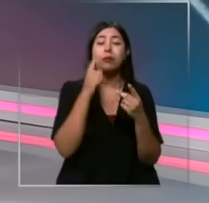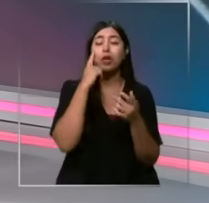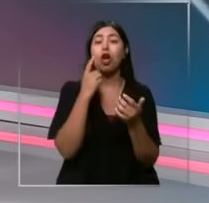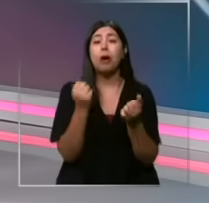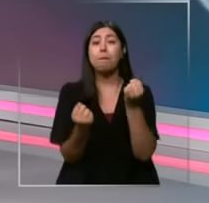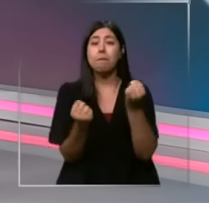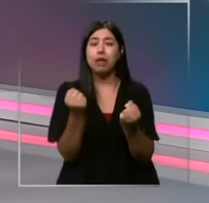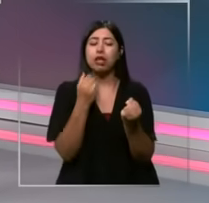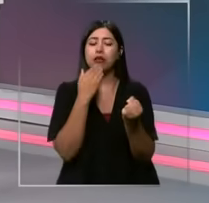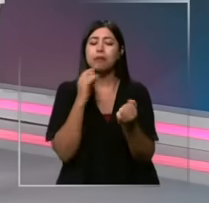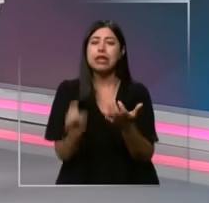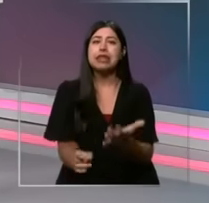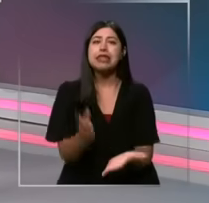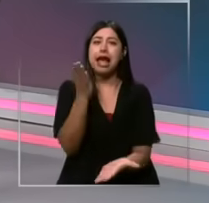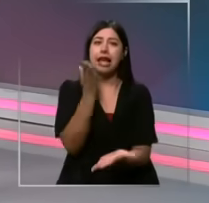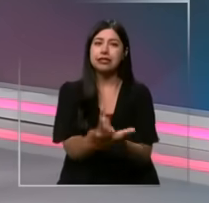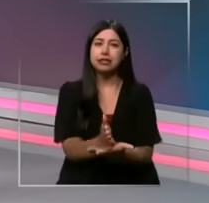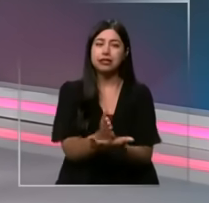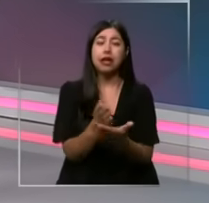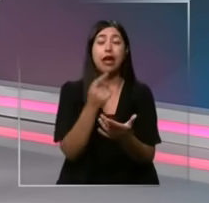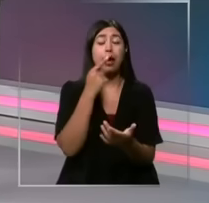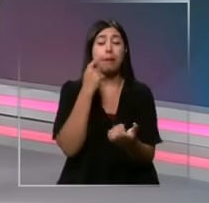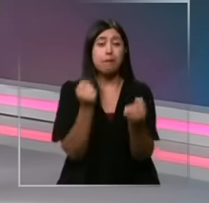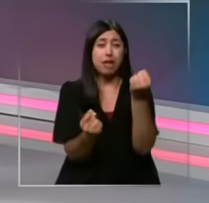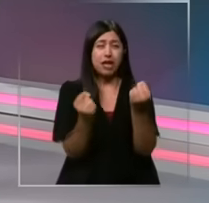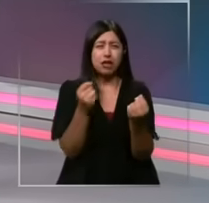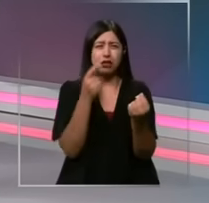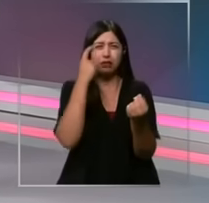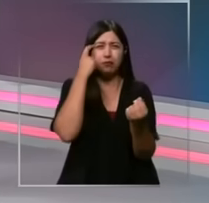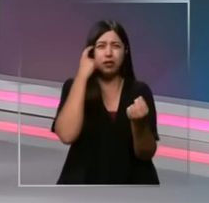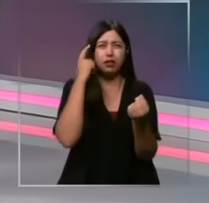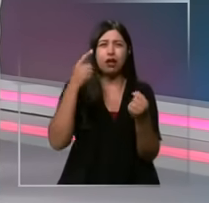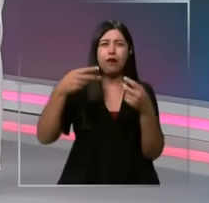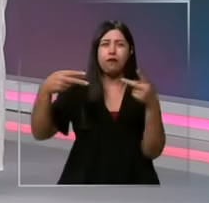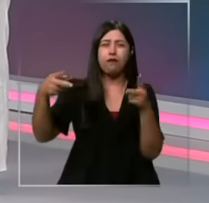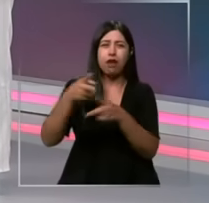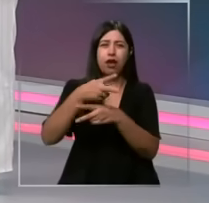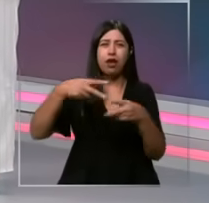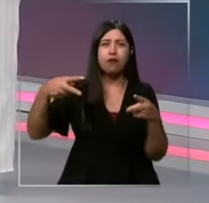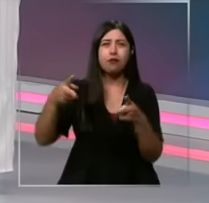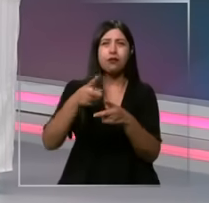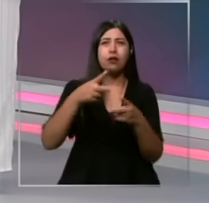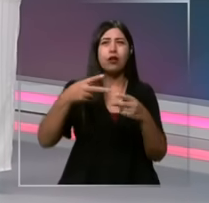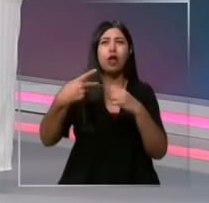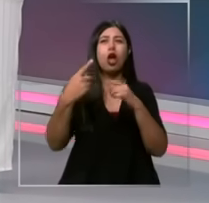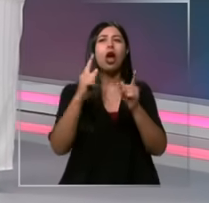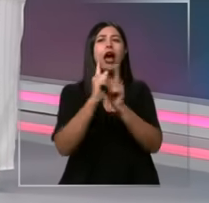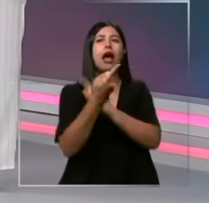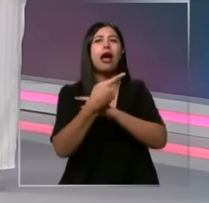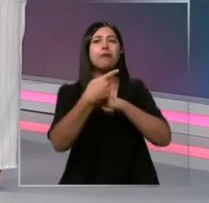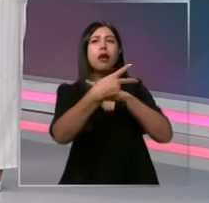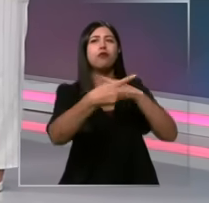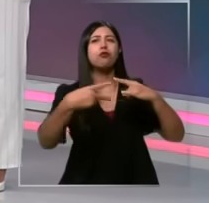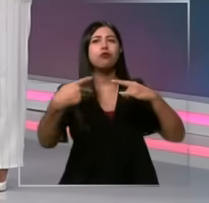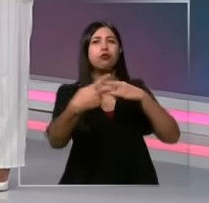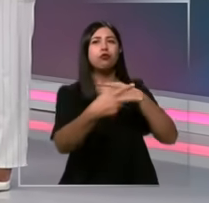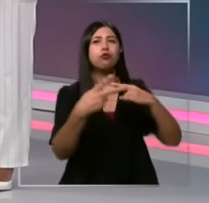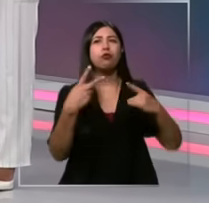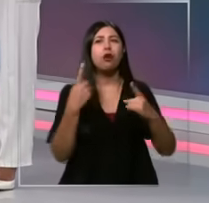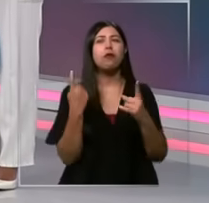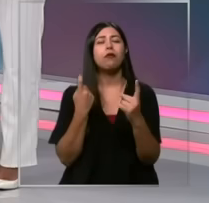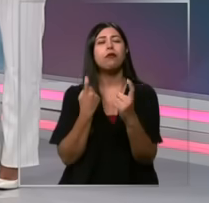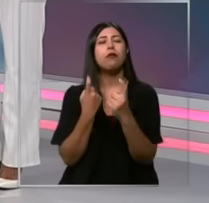que decidir, porque el piloto le van a decir, mira, las condiciones, el viento hasta ahora está viniendo de otra dirección, entonces la